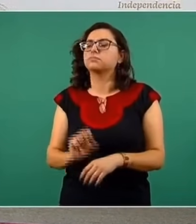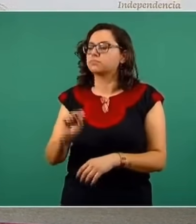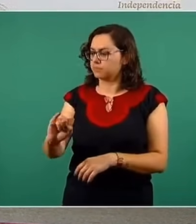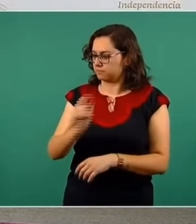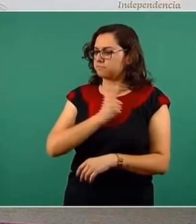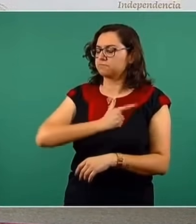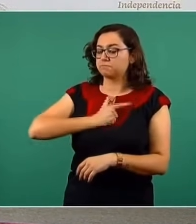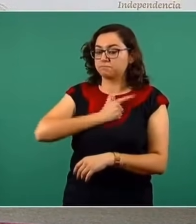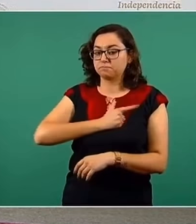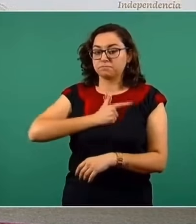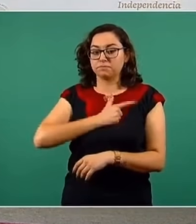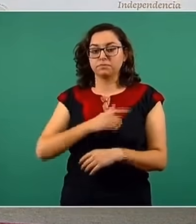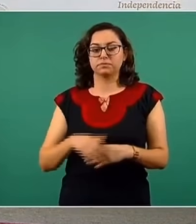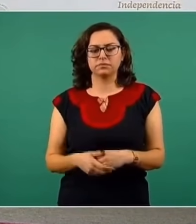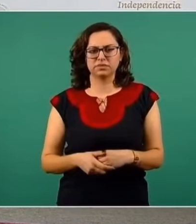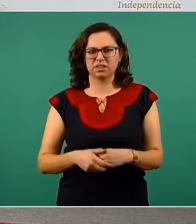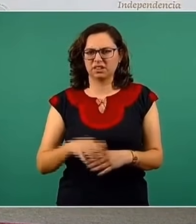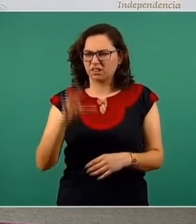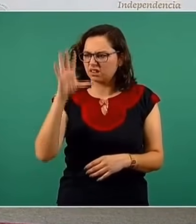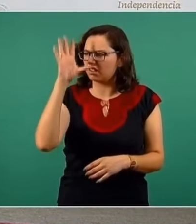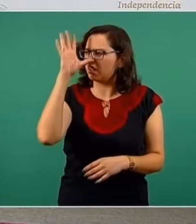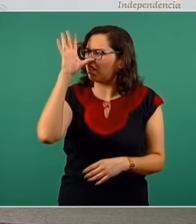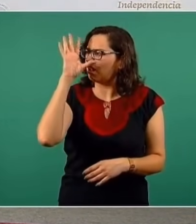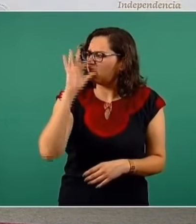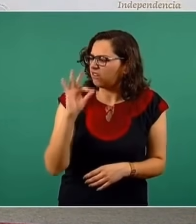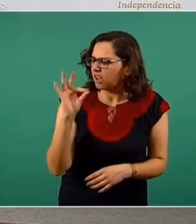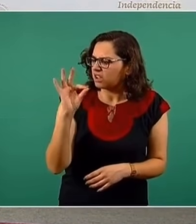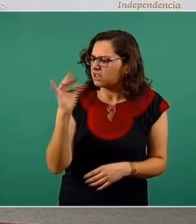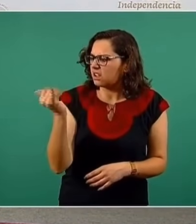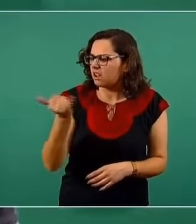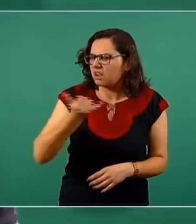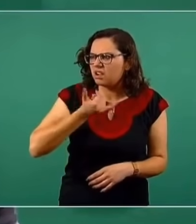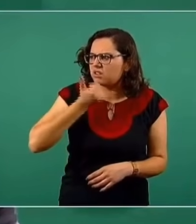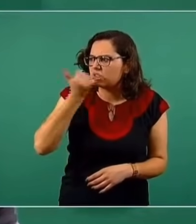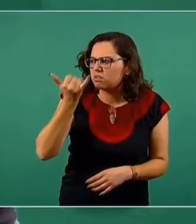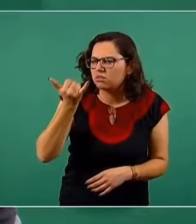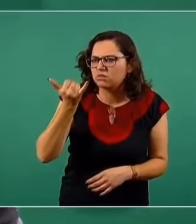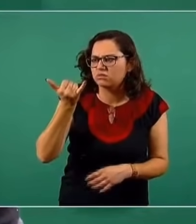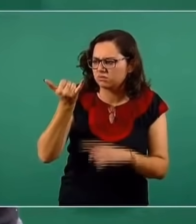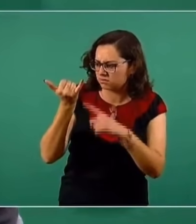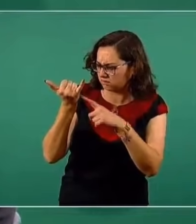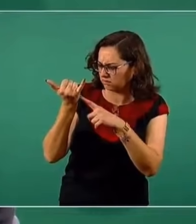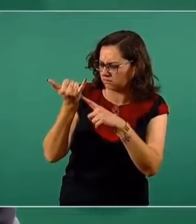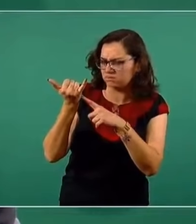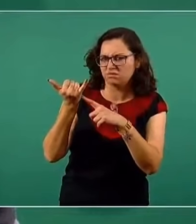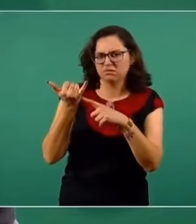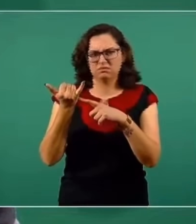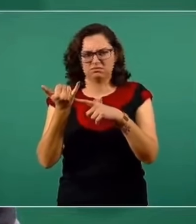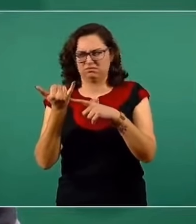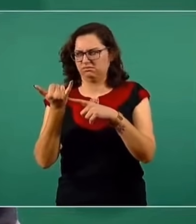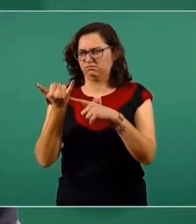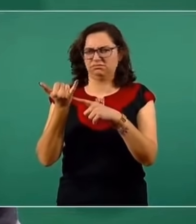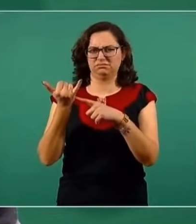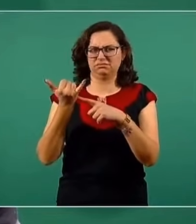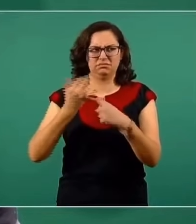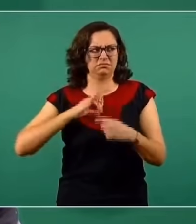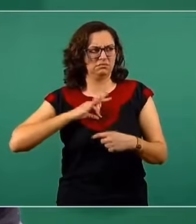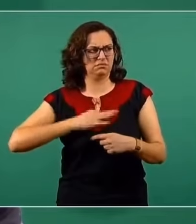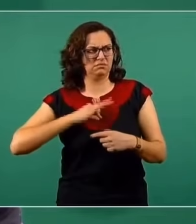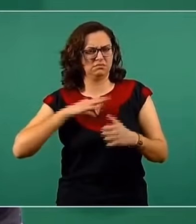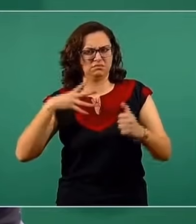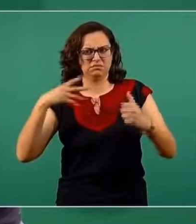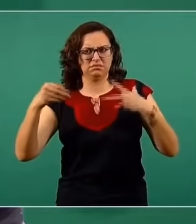Esta idea de falla no corresponde al análisis técnico de la epidemia, ni en México ni en cualquier parte del mundo.